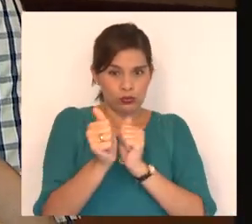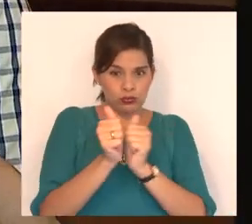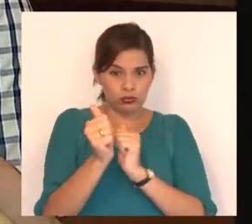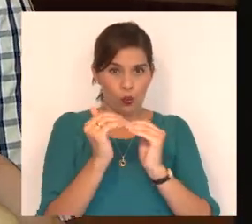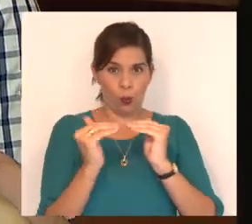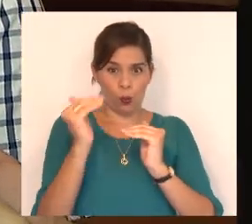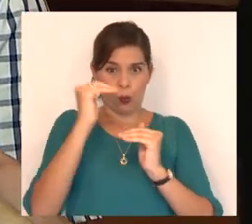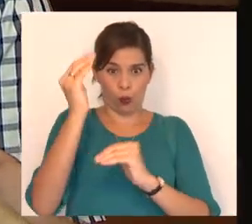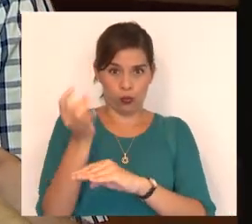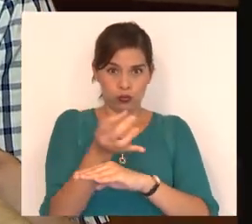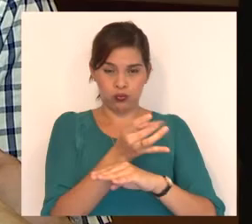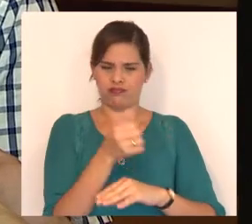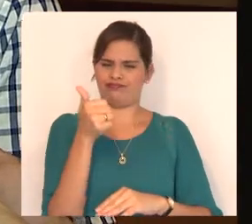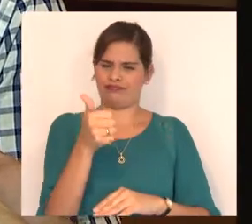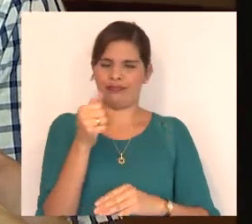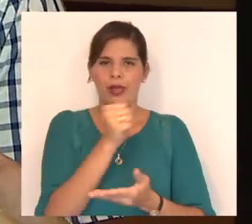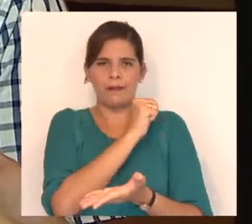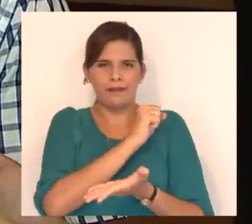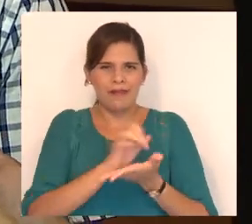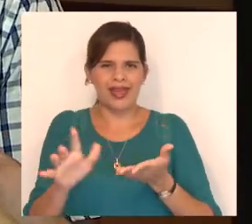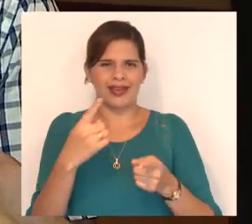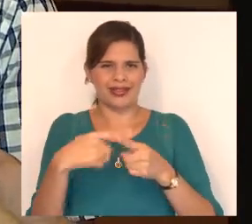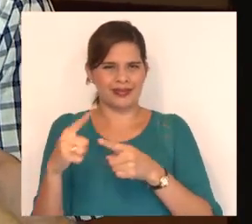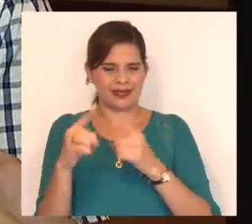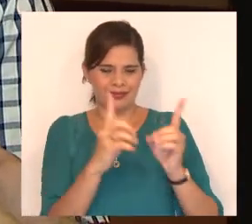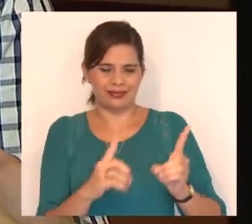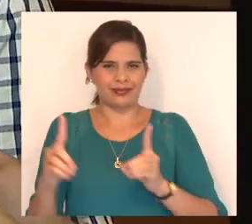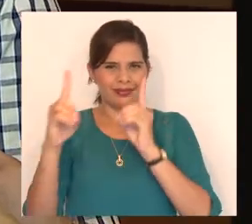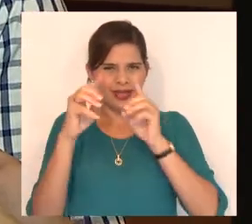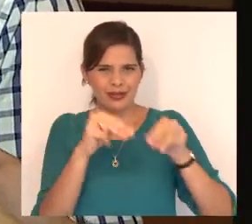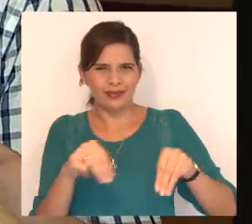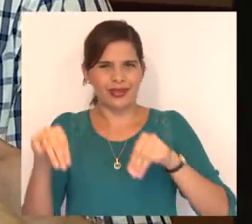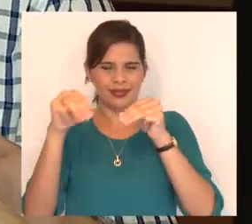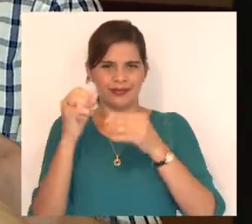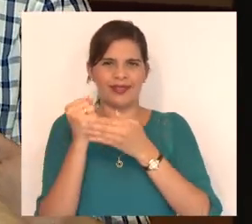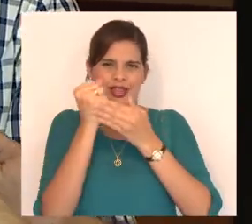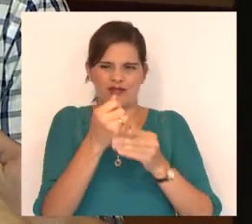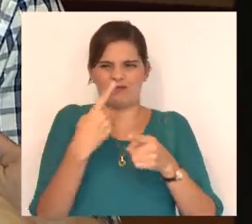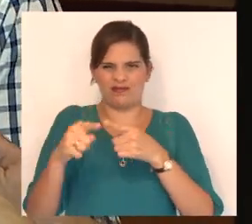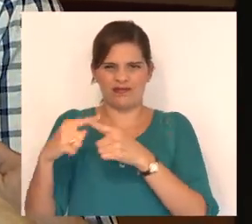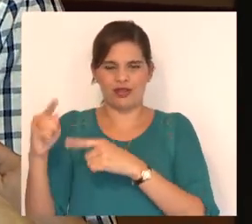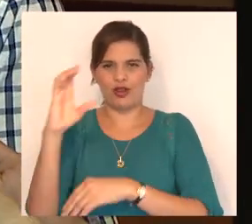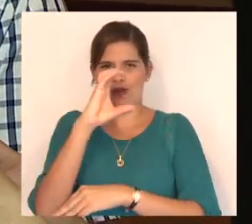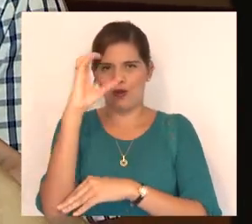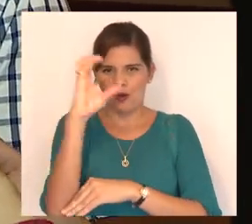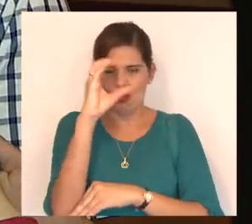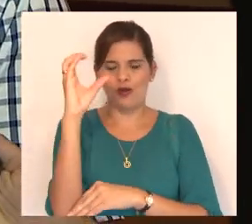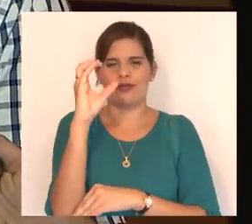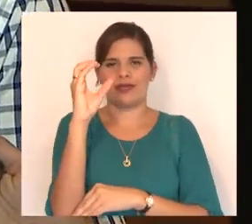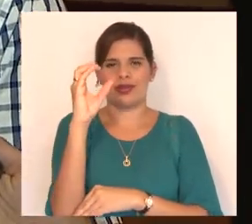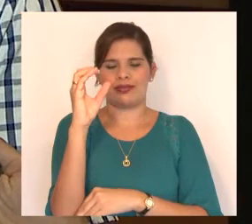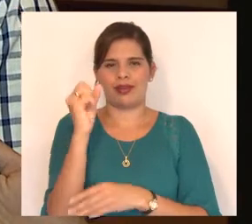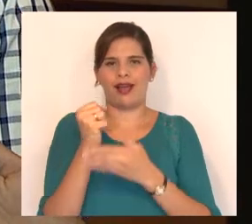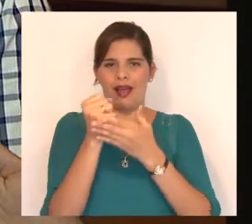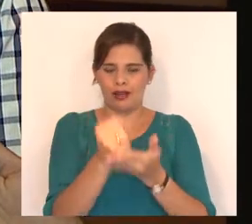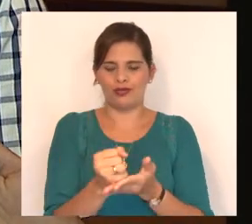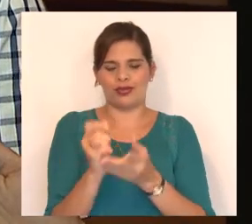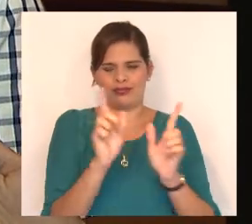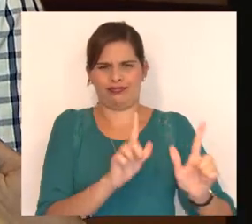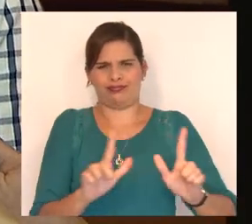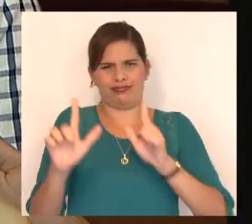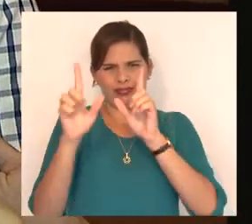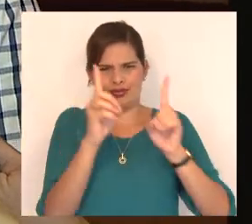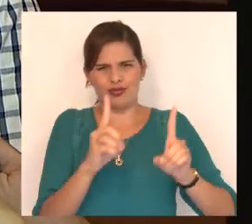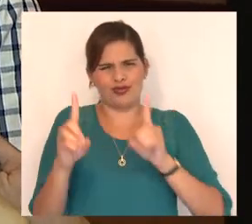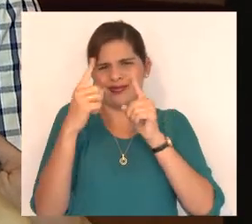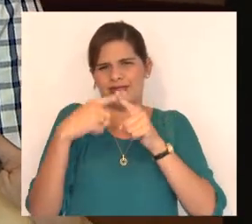lugares. Van a tener acceso a becas de especialización o de maestría en la Universidad del Magdalena o en cualquier universidad del sur colombiano para estudios de posgrado,